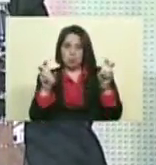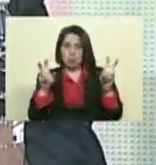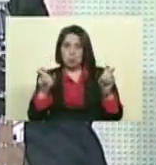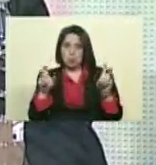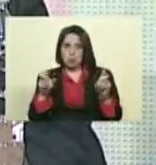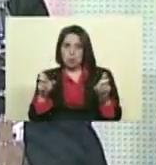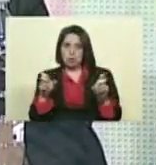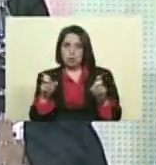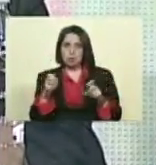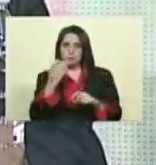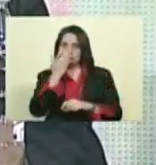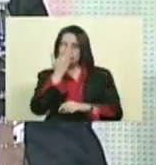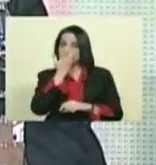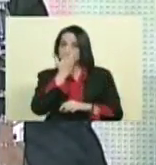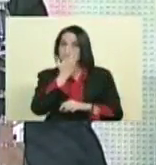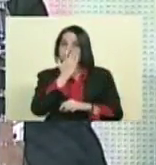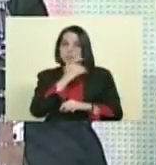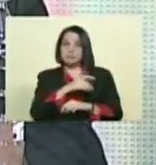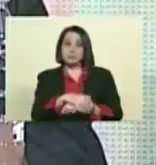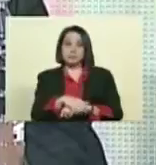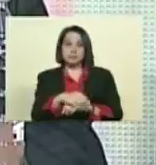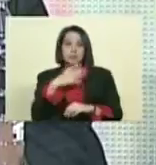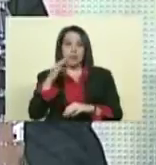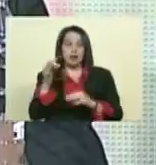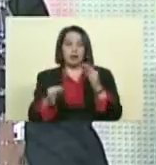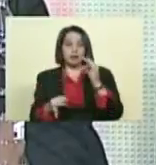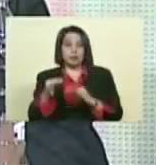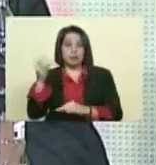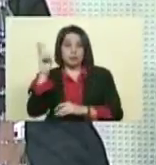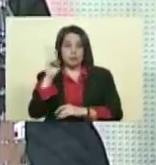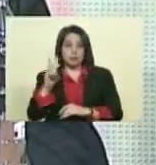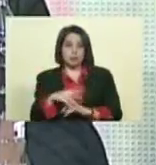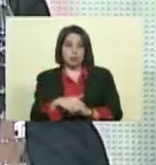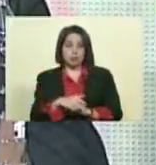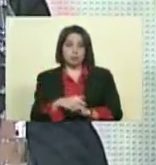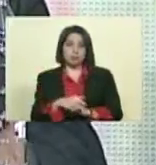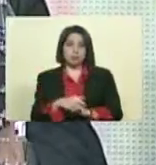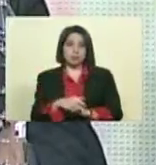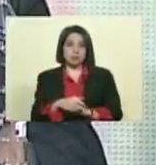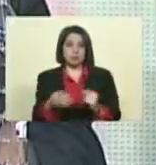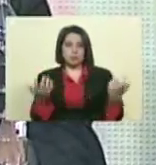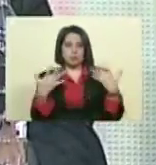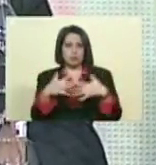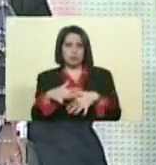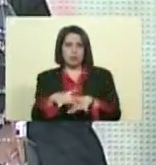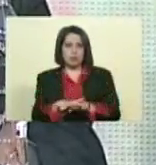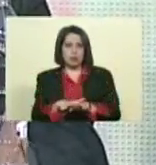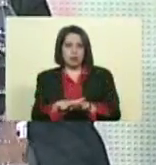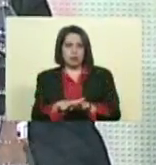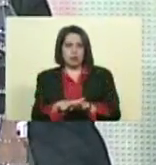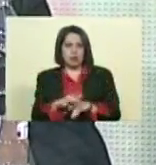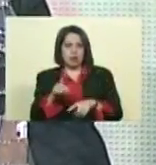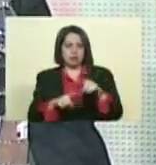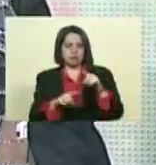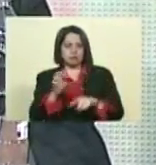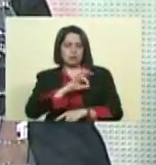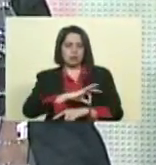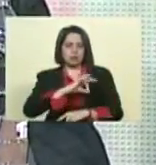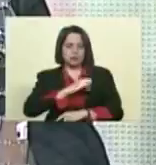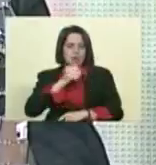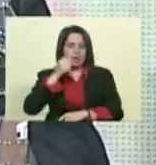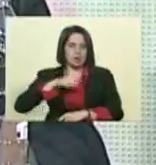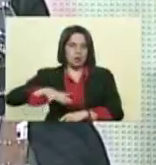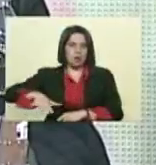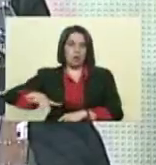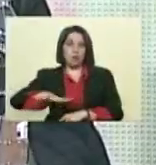convencionales en la justicia venezolana. Es la incorporación de lo social del pueblo, ¿no? Y